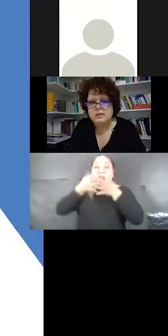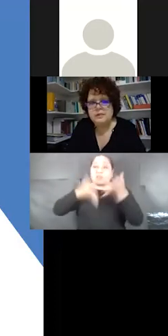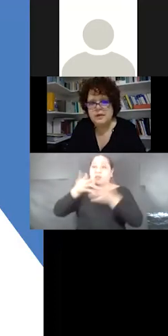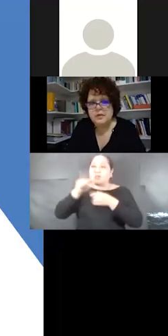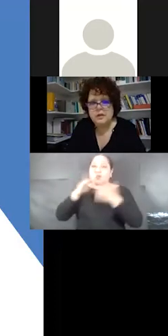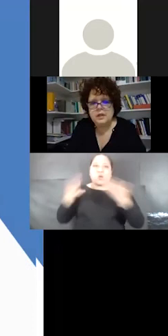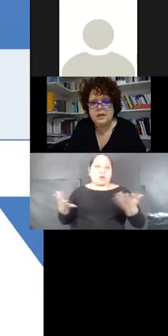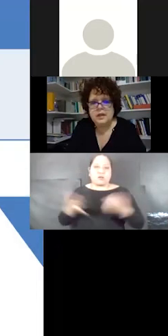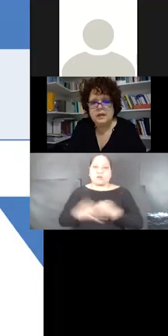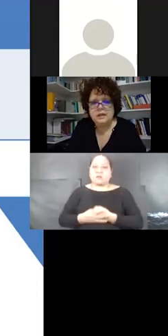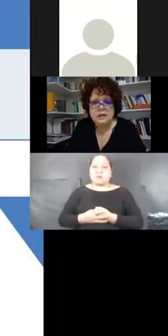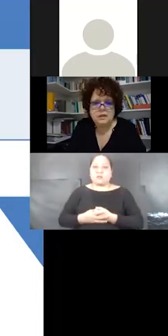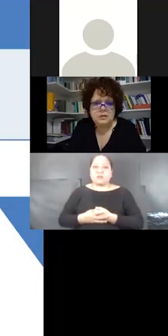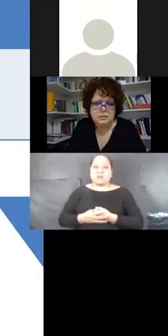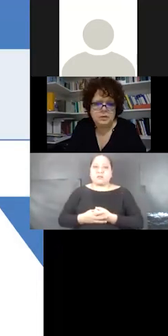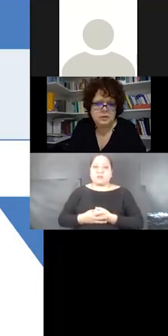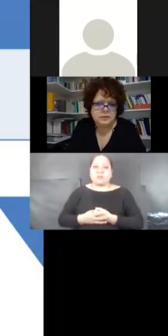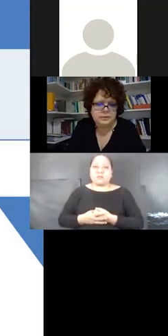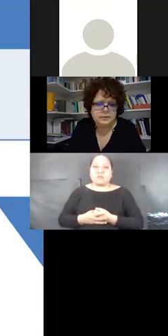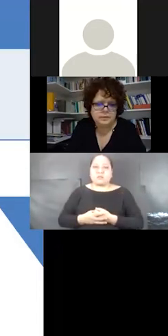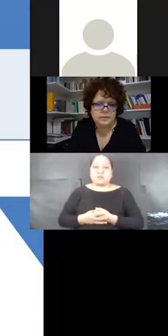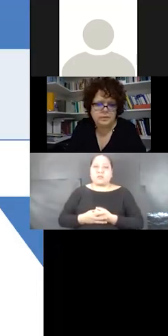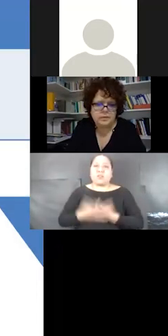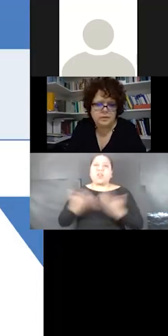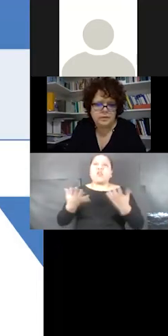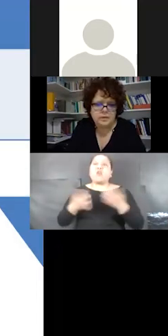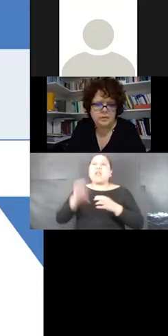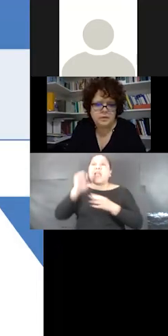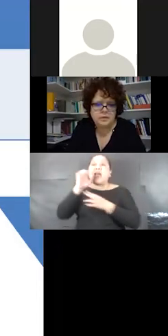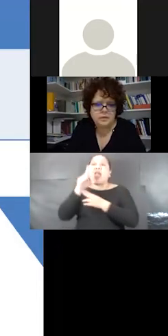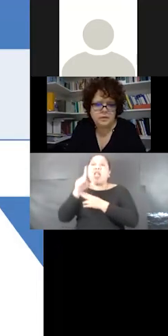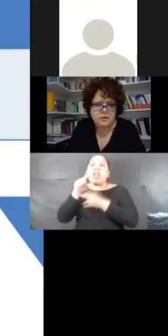gato está enfermo. Ay, Dios mío.